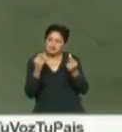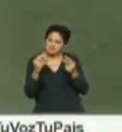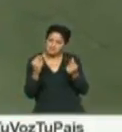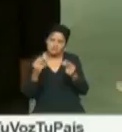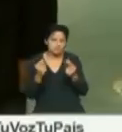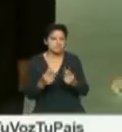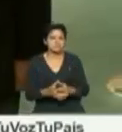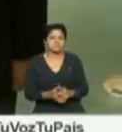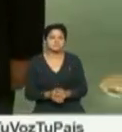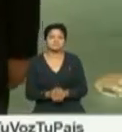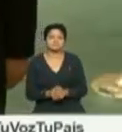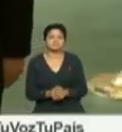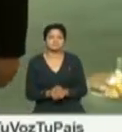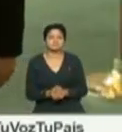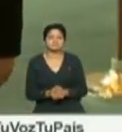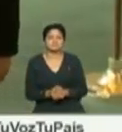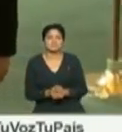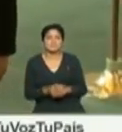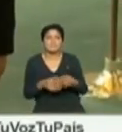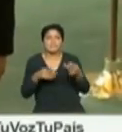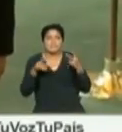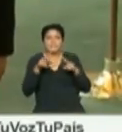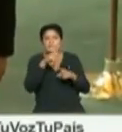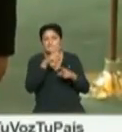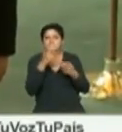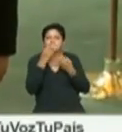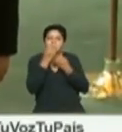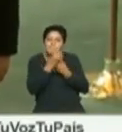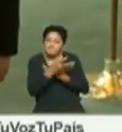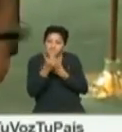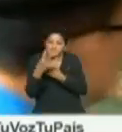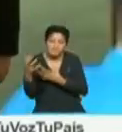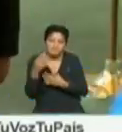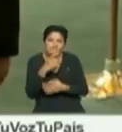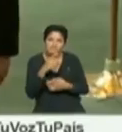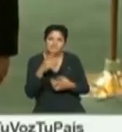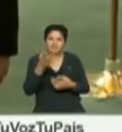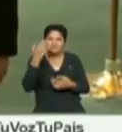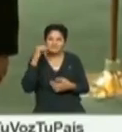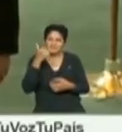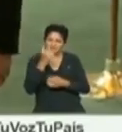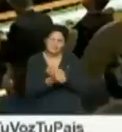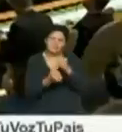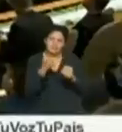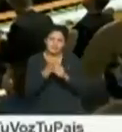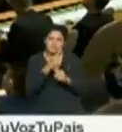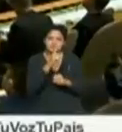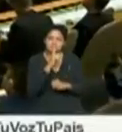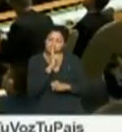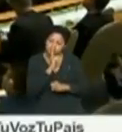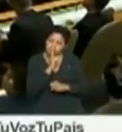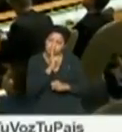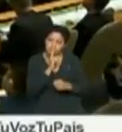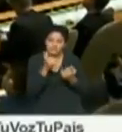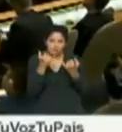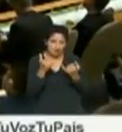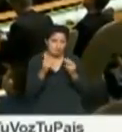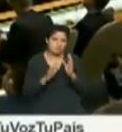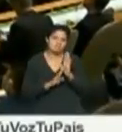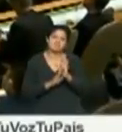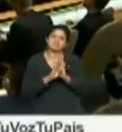eficiente. También se espera que insufle nuevos aires al puesto, luego de 10 años de bajo perfil durante el mandato del surcoreano Ban